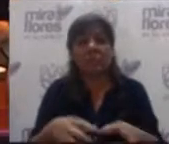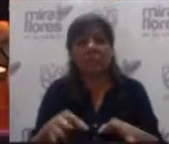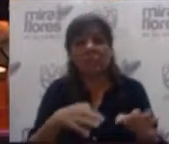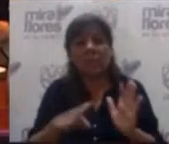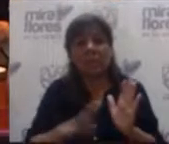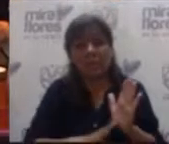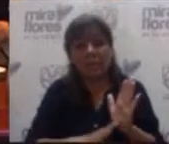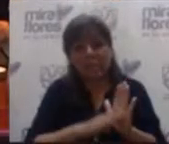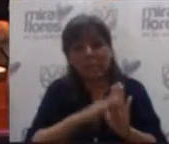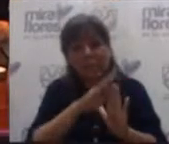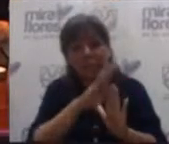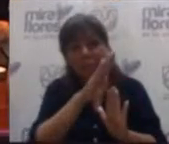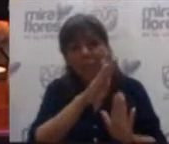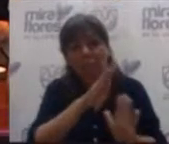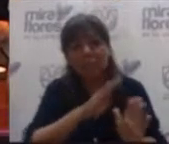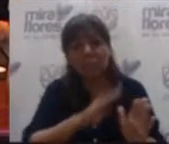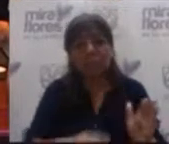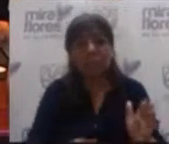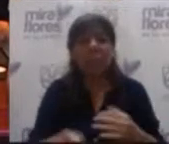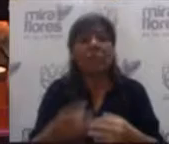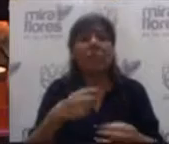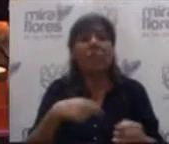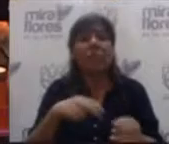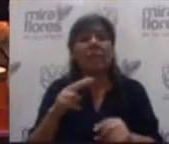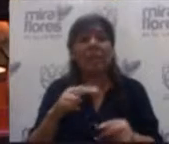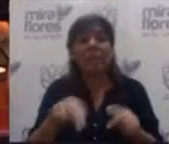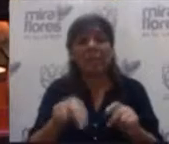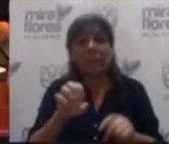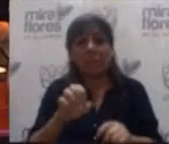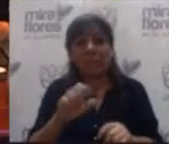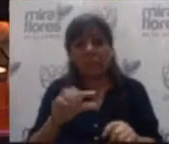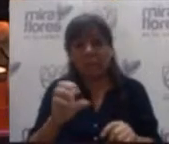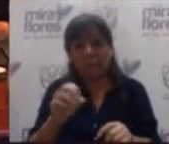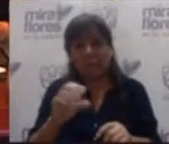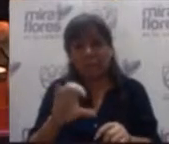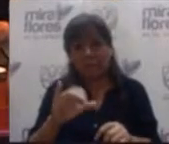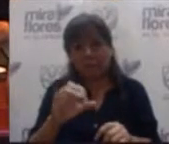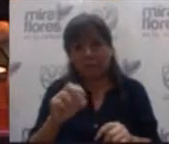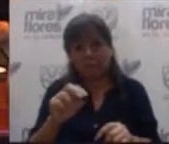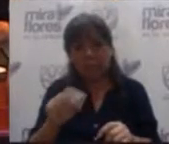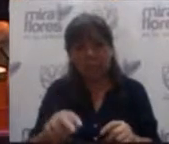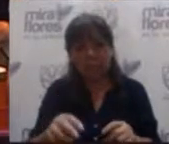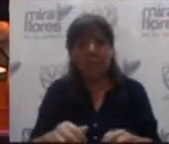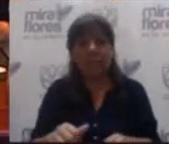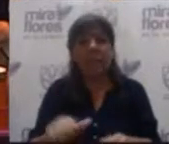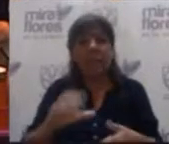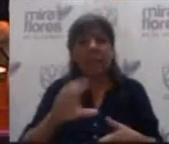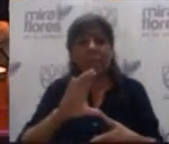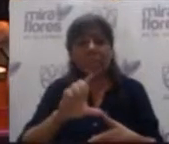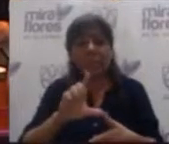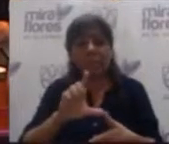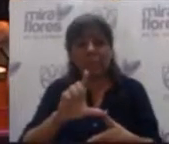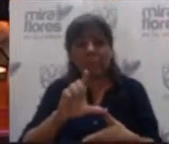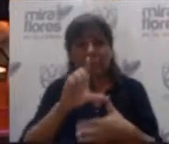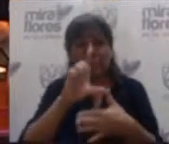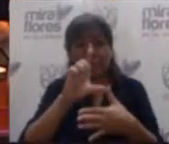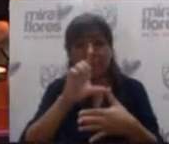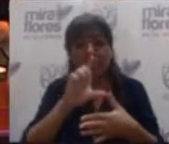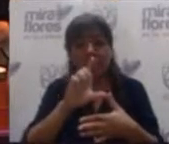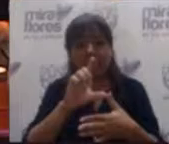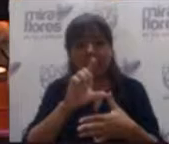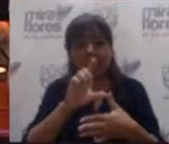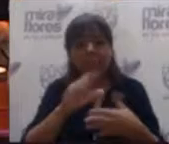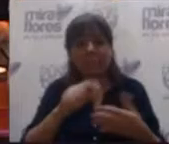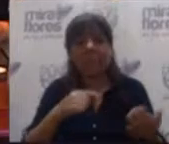crecimiento relacionadas con los negocios climáticos en la región de América Latina y el Caribe. Este foro es de 2 días e